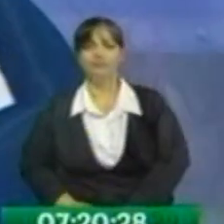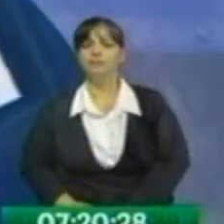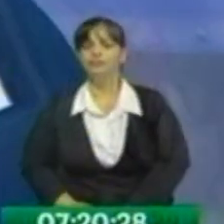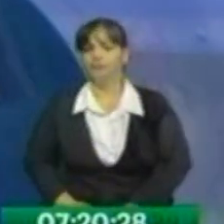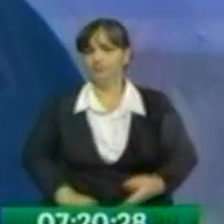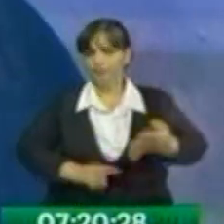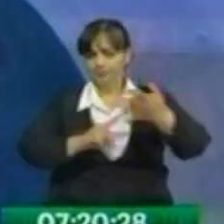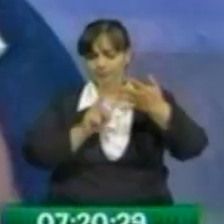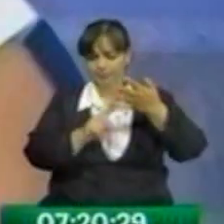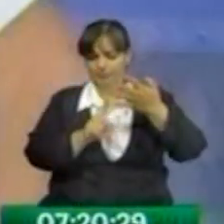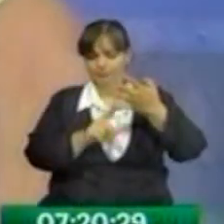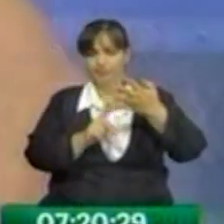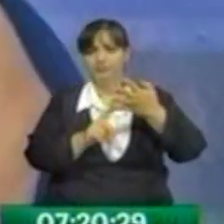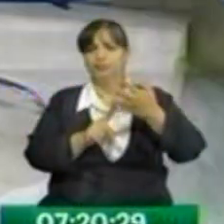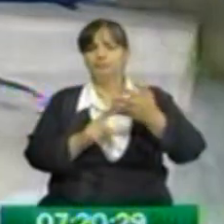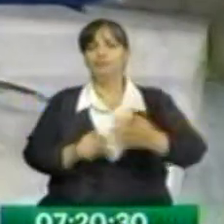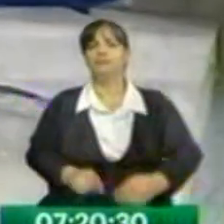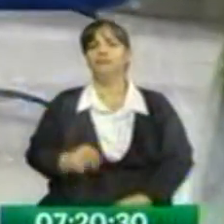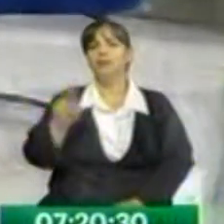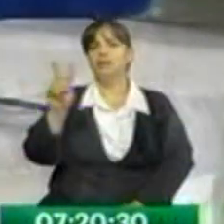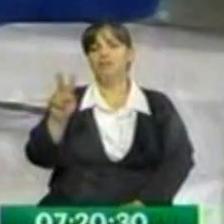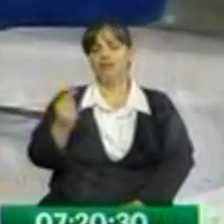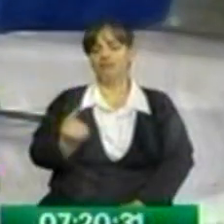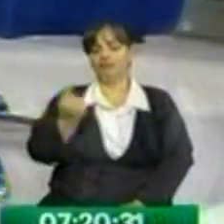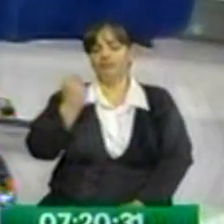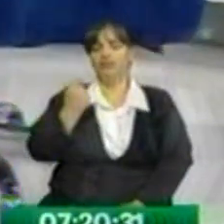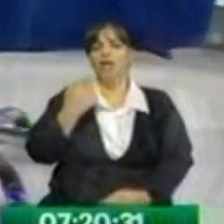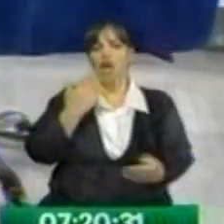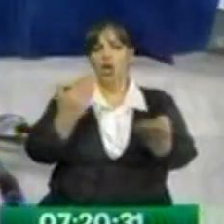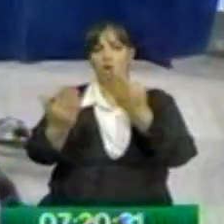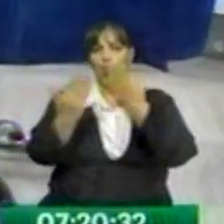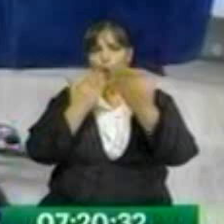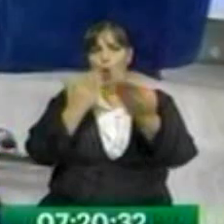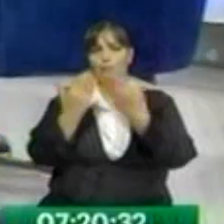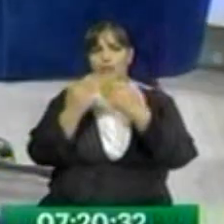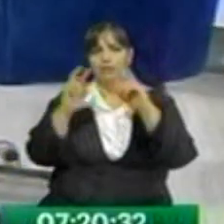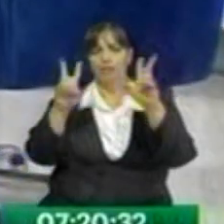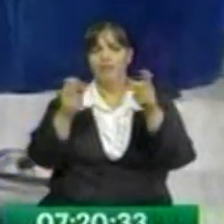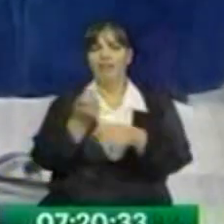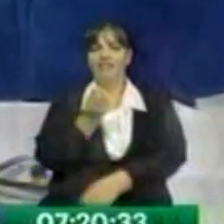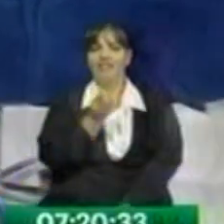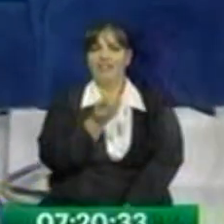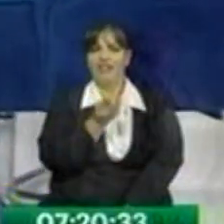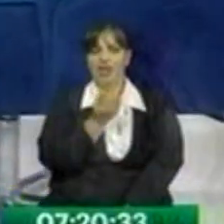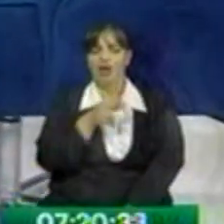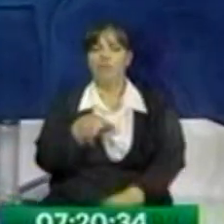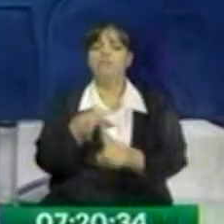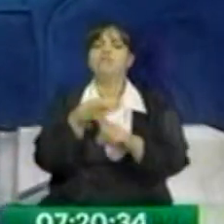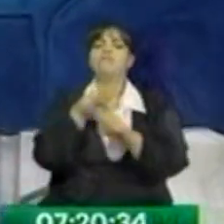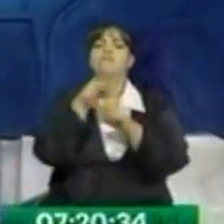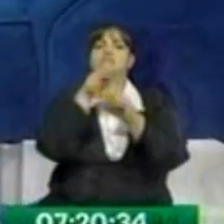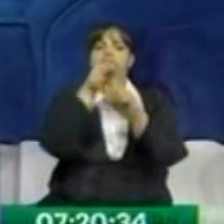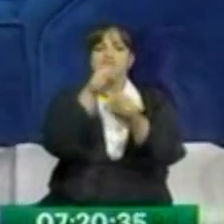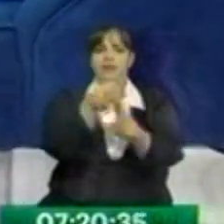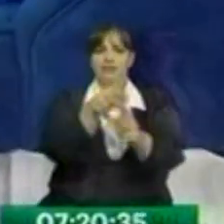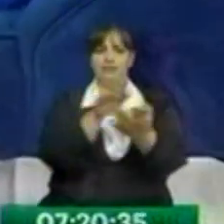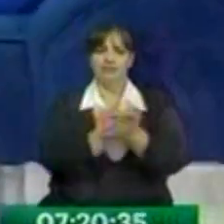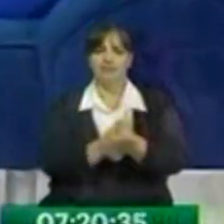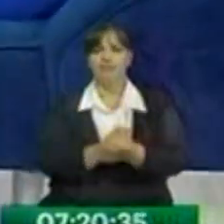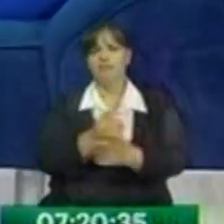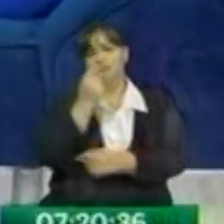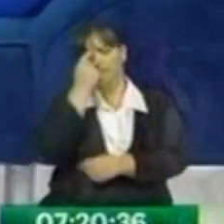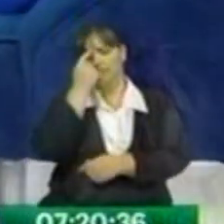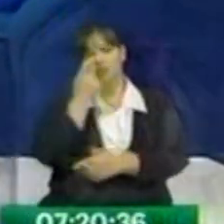cuarto punto, que lo anunciamos el viernes también aquí en Guayaquil, tiene que ver con crédito. el IVA cero son